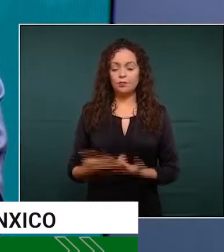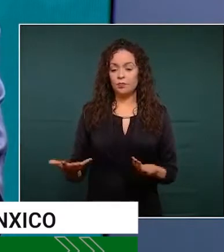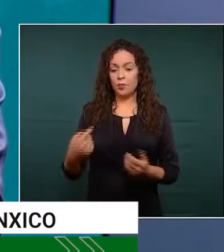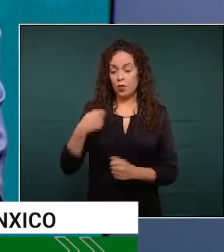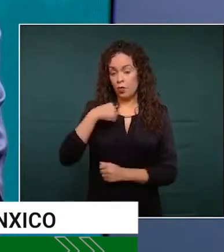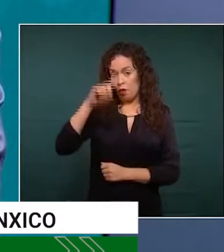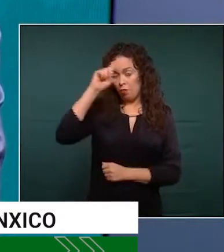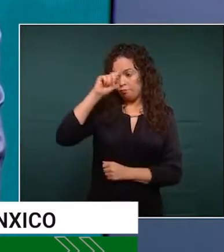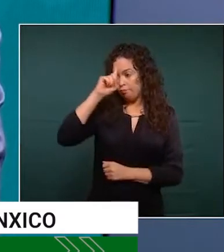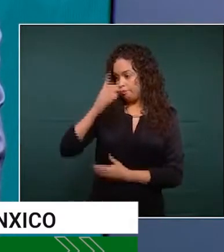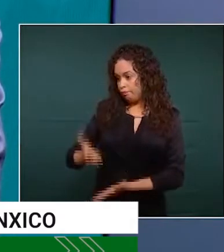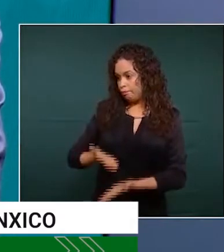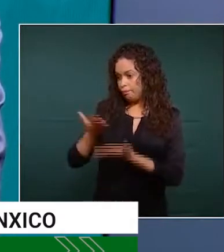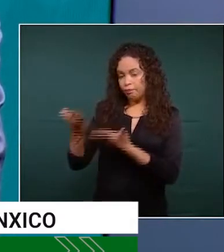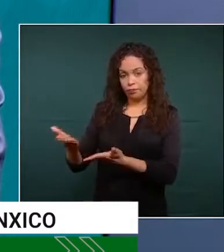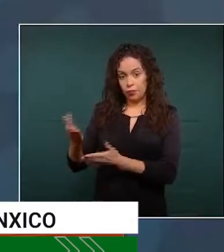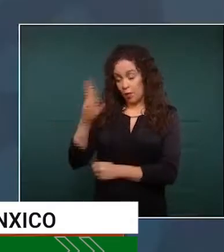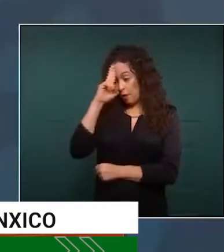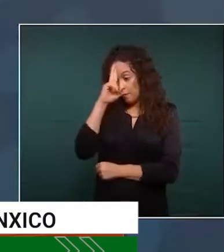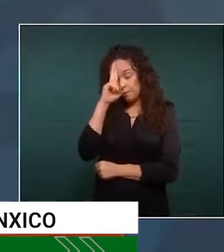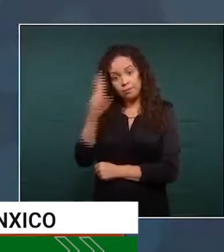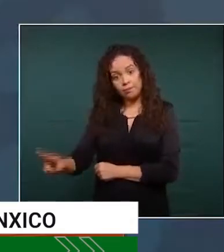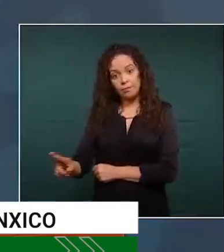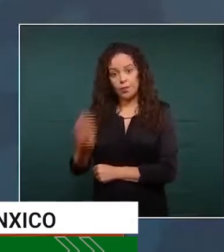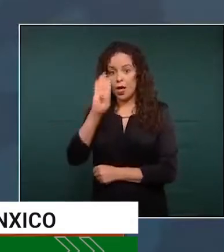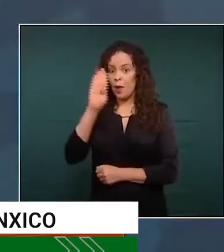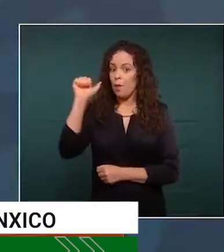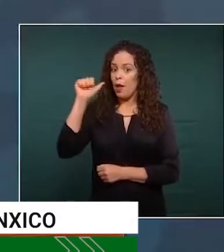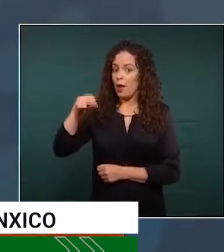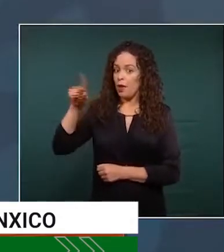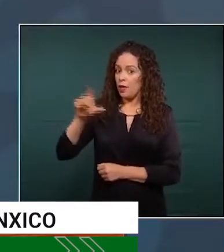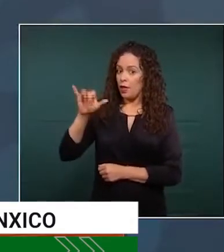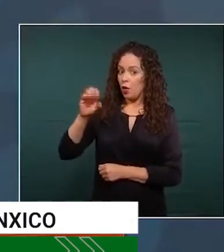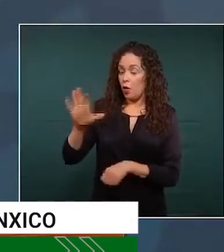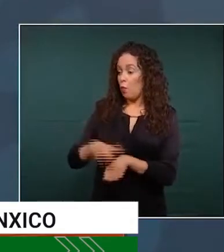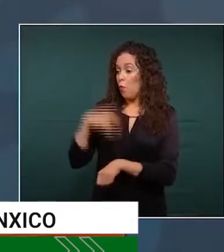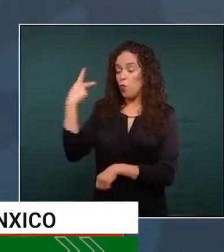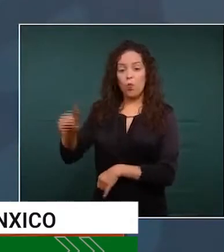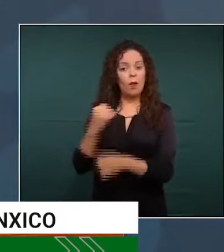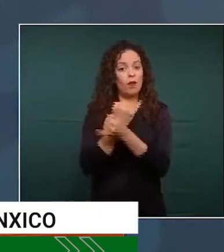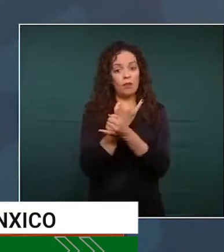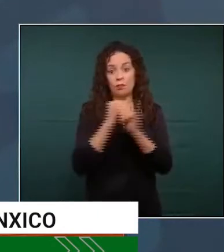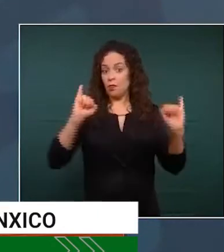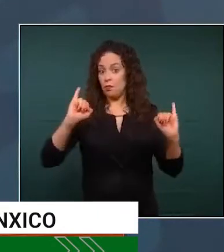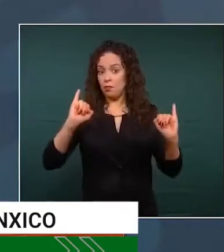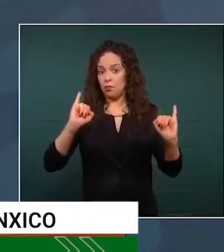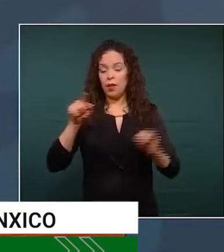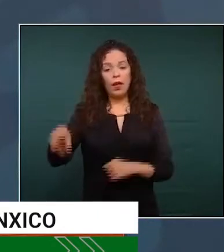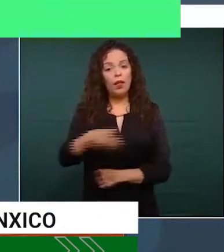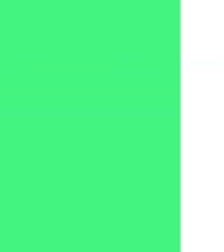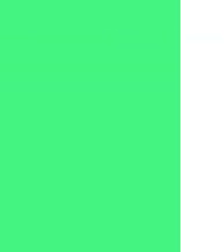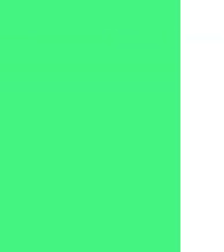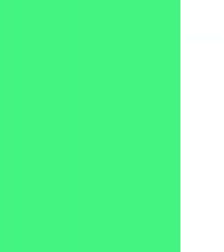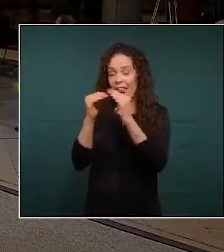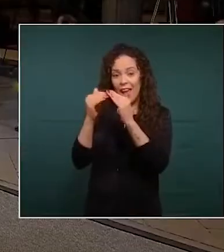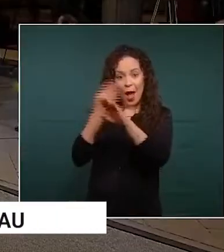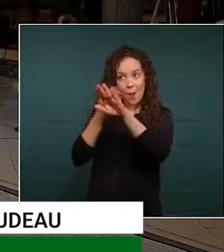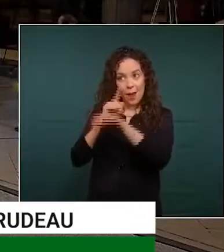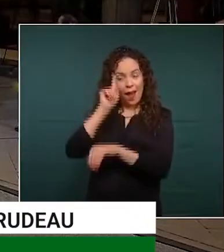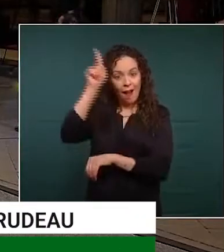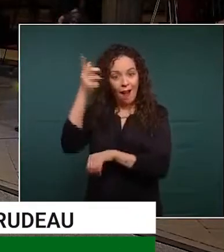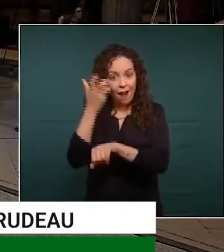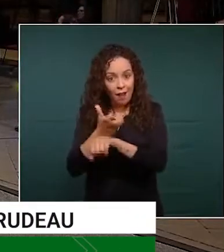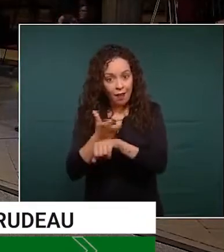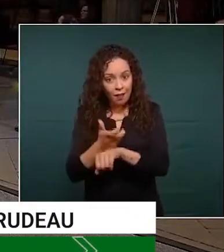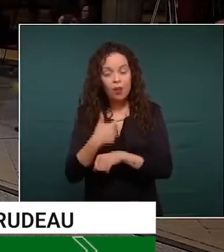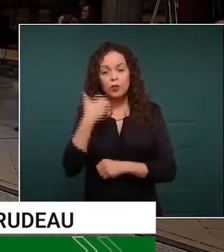de México, de manera respetuosa, porque es una entidad autónoma, es de que se cuiden las reservas.